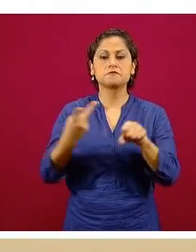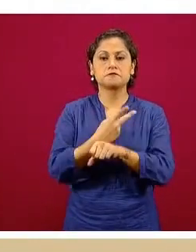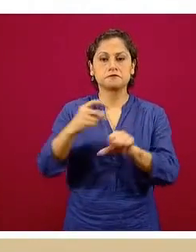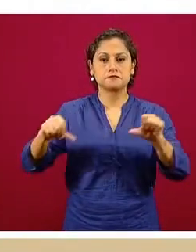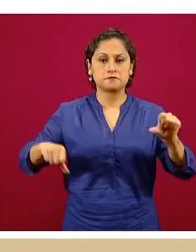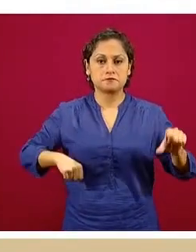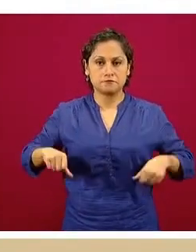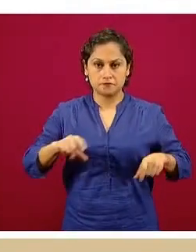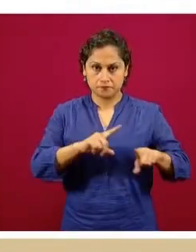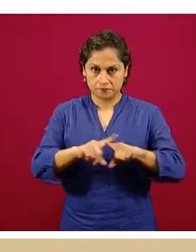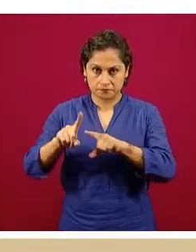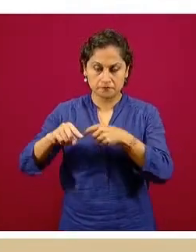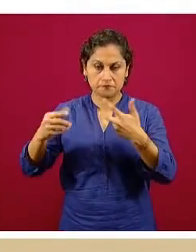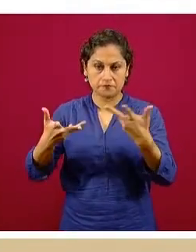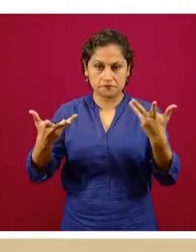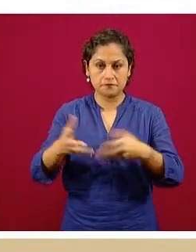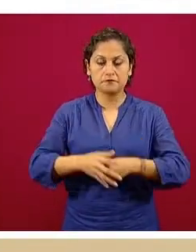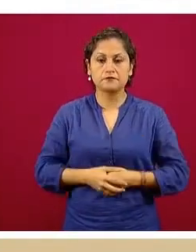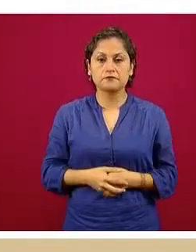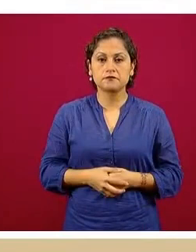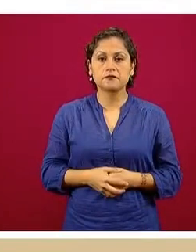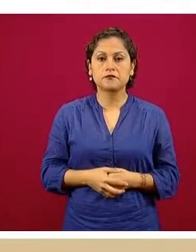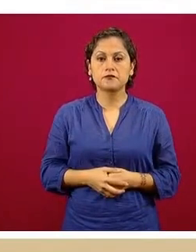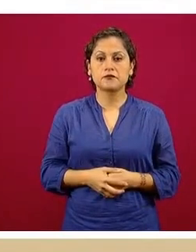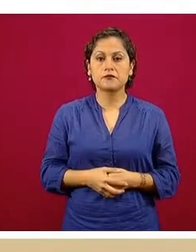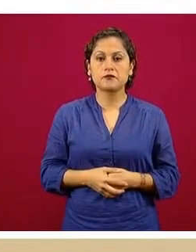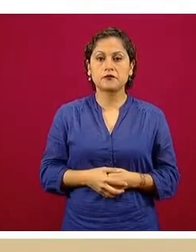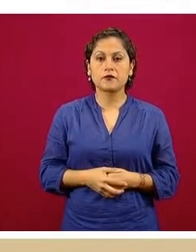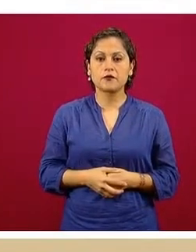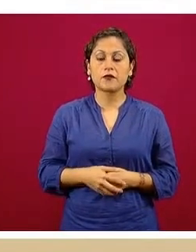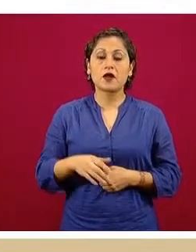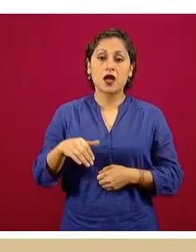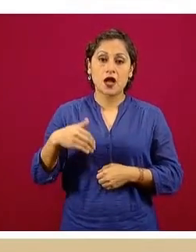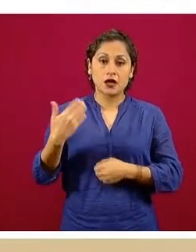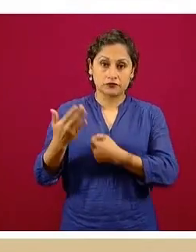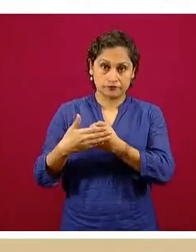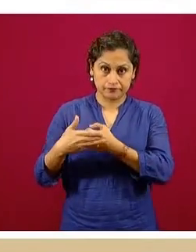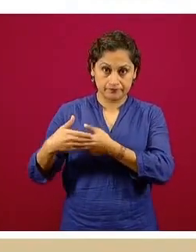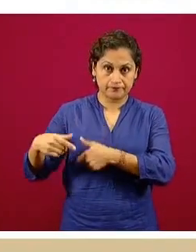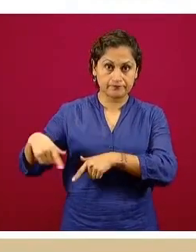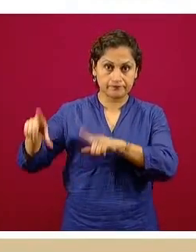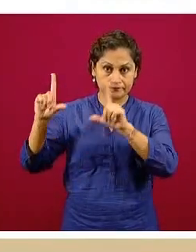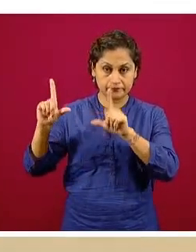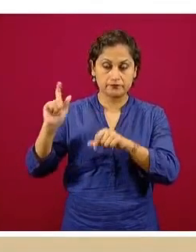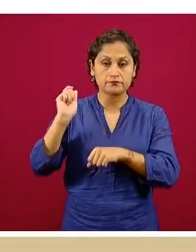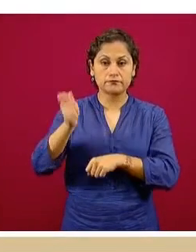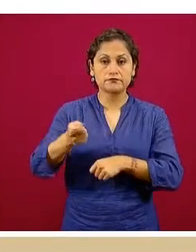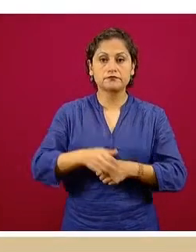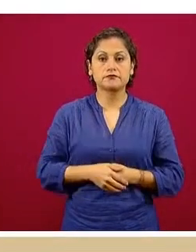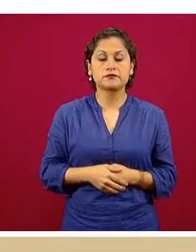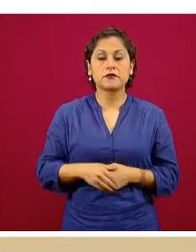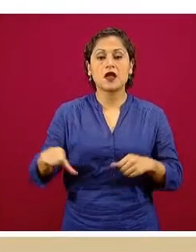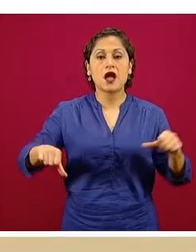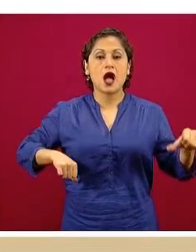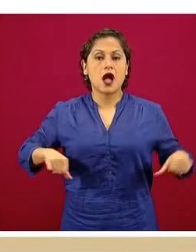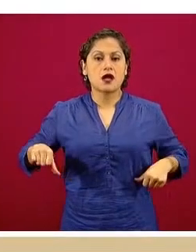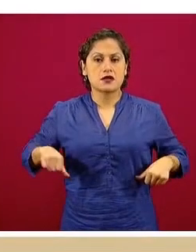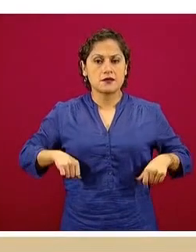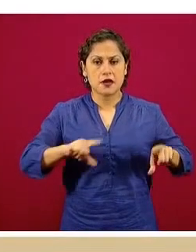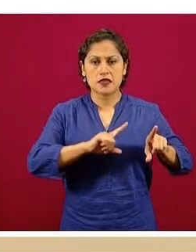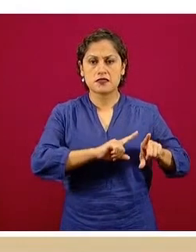solamente comentaremos el día de hoy lo que veremos en la siguiente diapositiva que todas estas actividades están